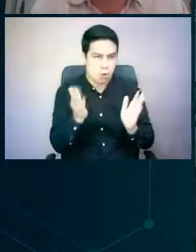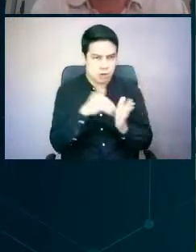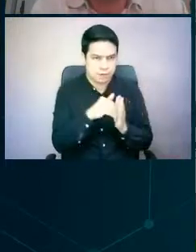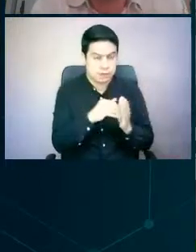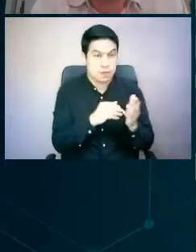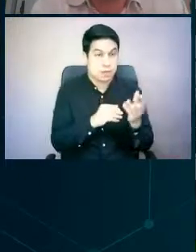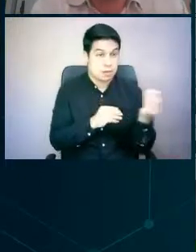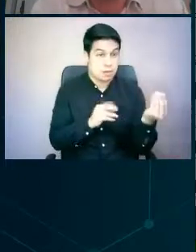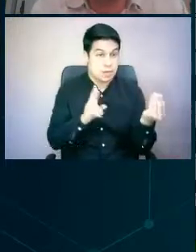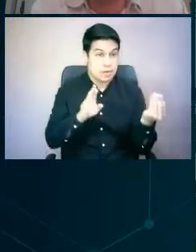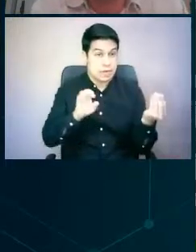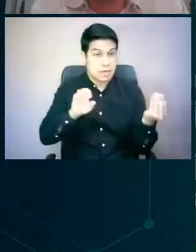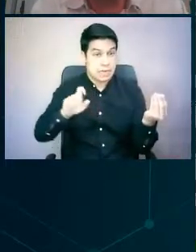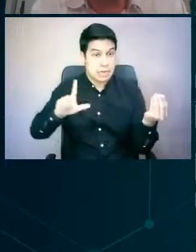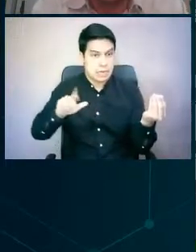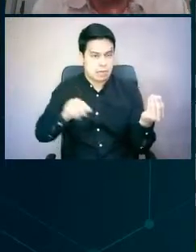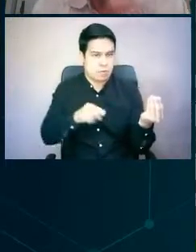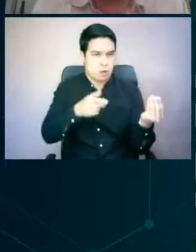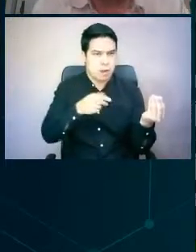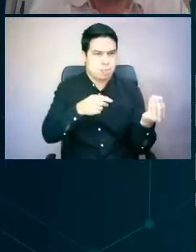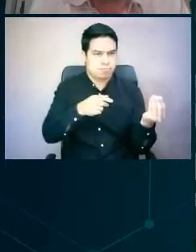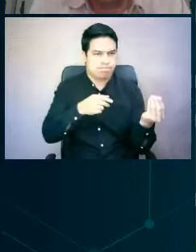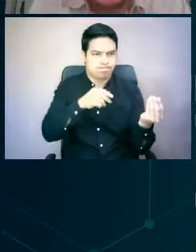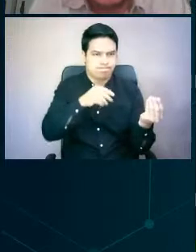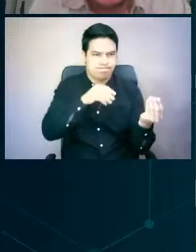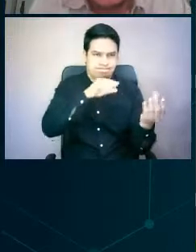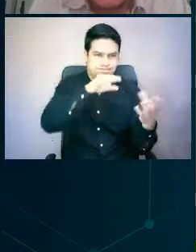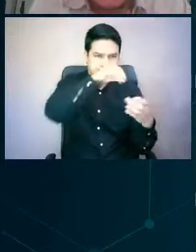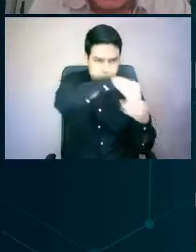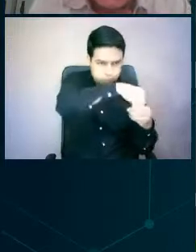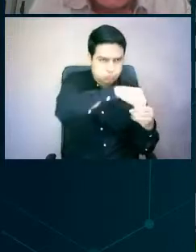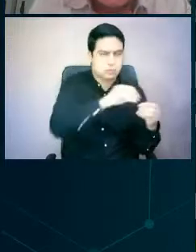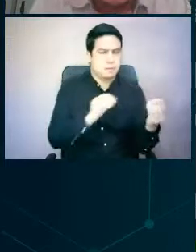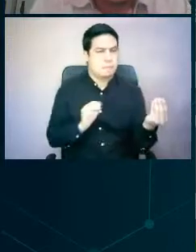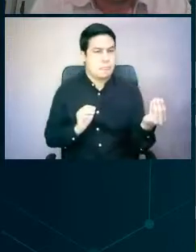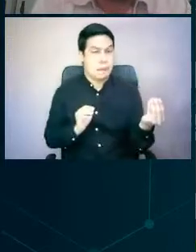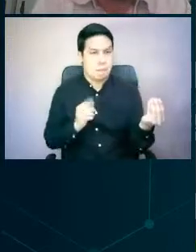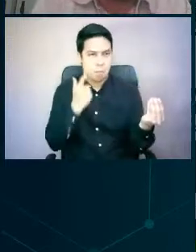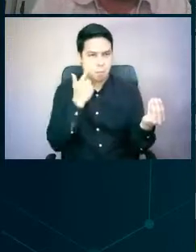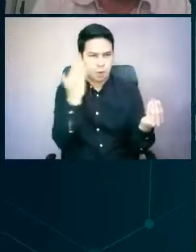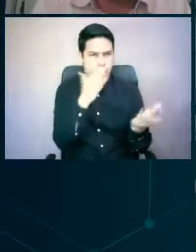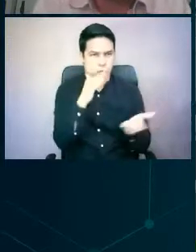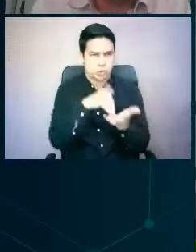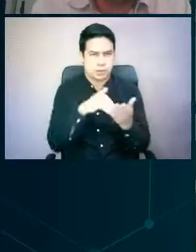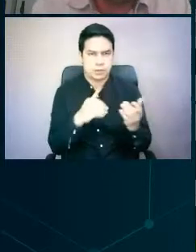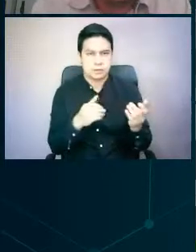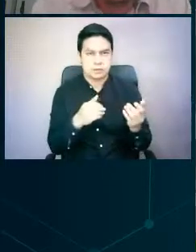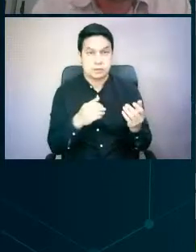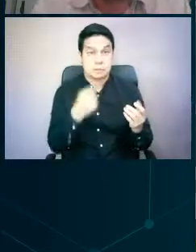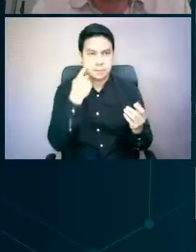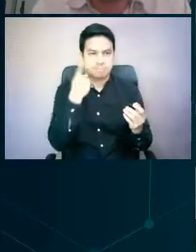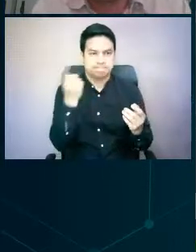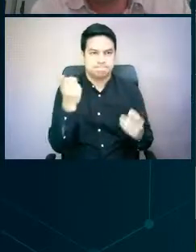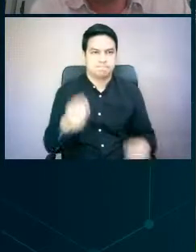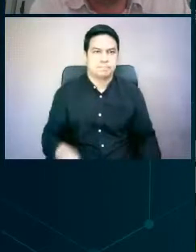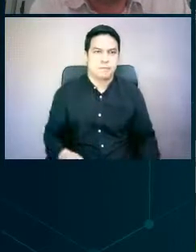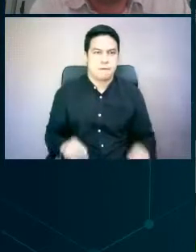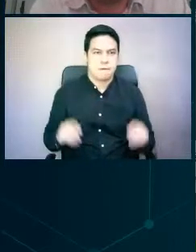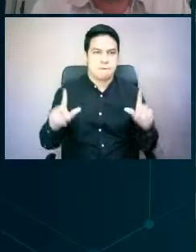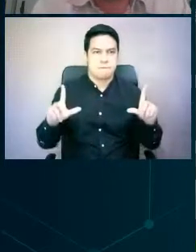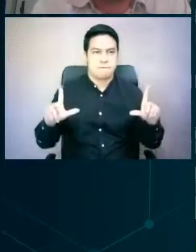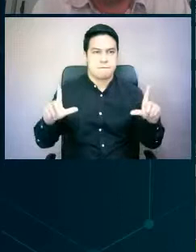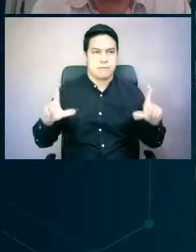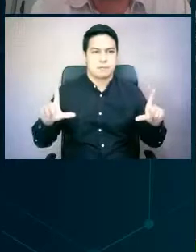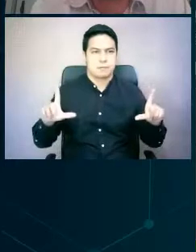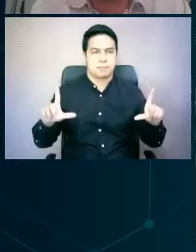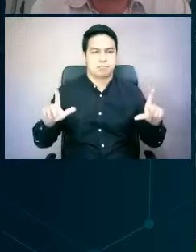inyección evaluamos el desempeño de la protección diferencial de línea. Aquí en la siguiente imagen vemos